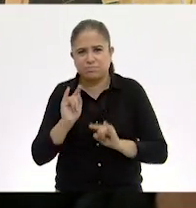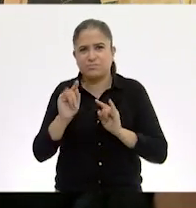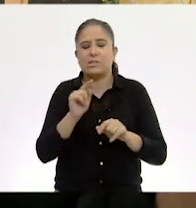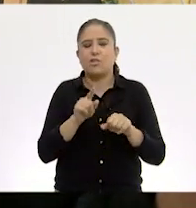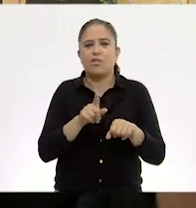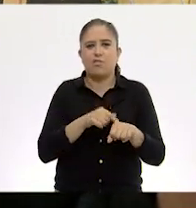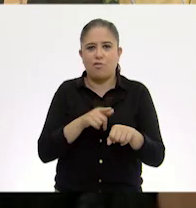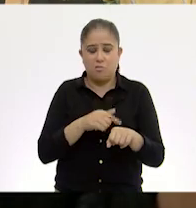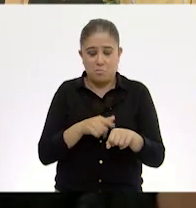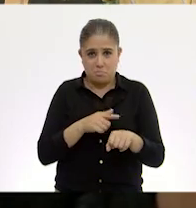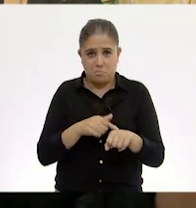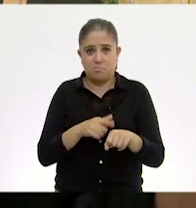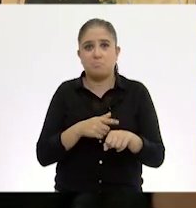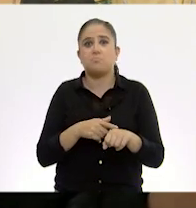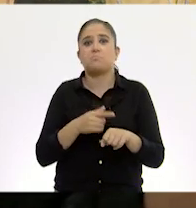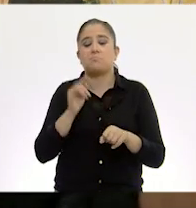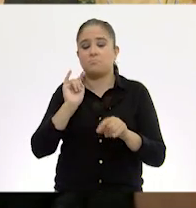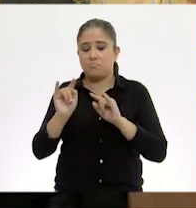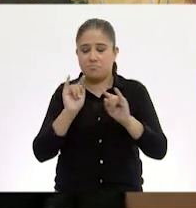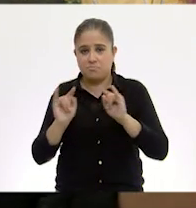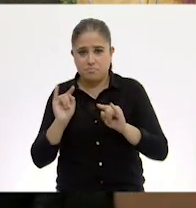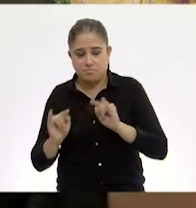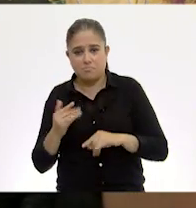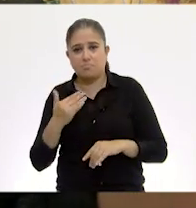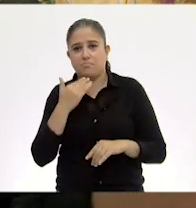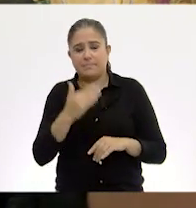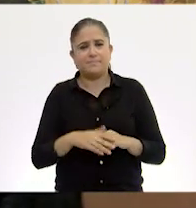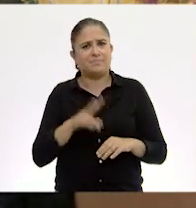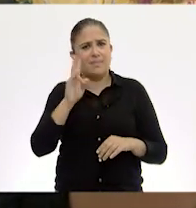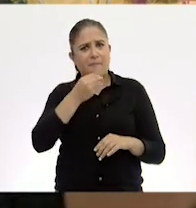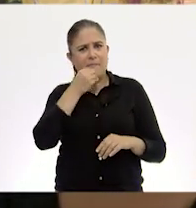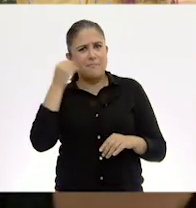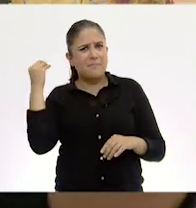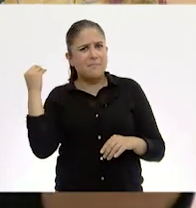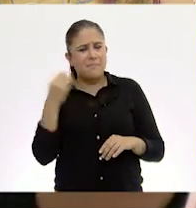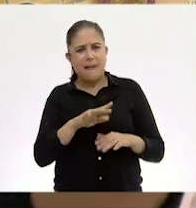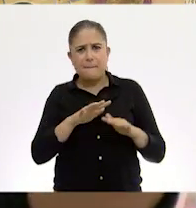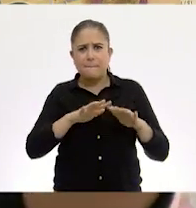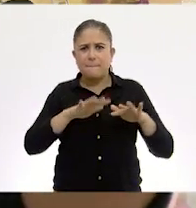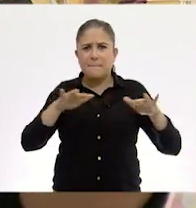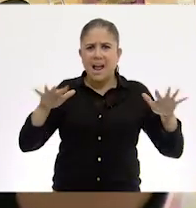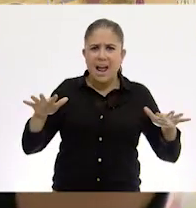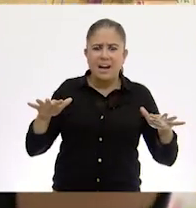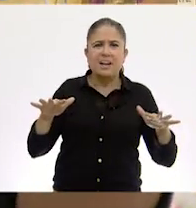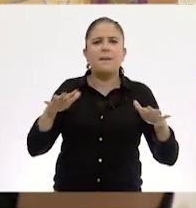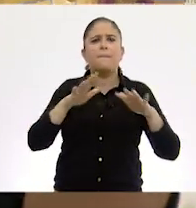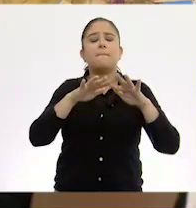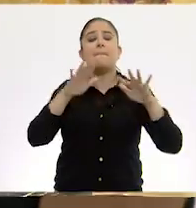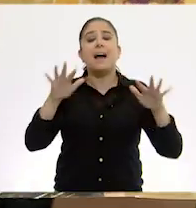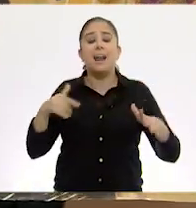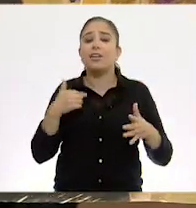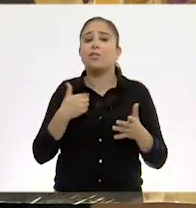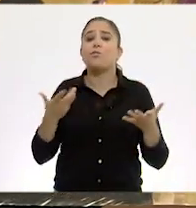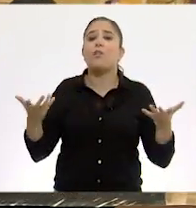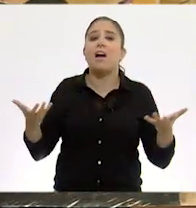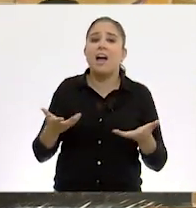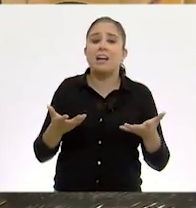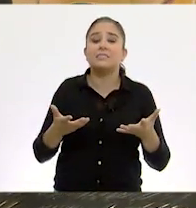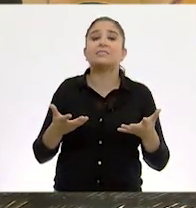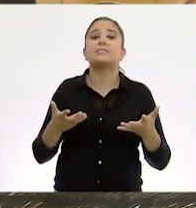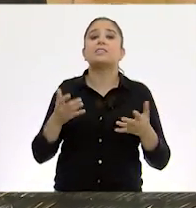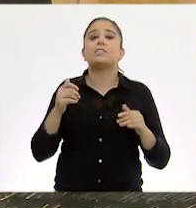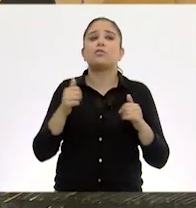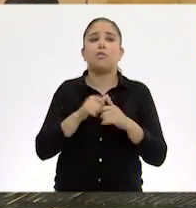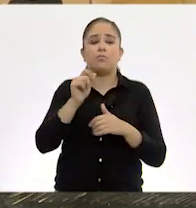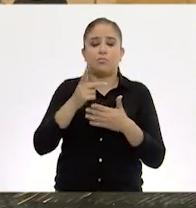la arena, pues utilicé esos. Oye, qué fabuloso. ¿Y el mar? ¿De qué? Y el mar lo hice con un